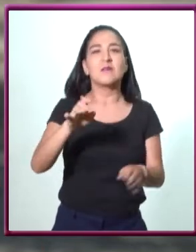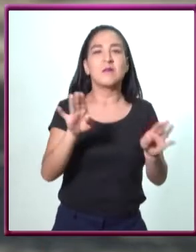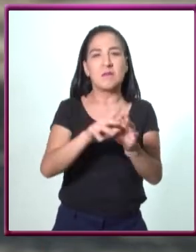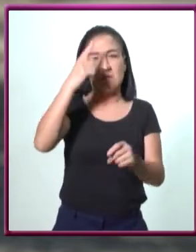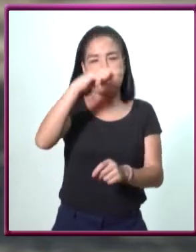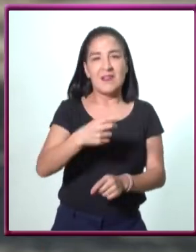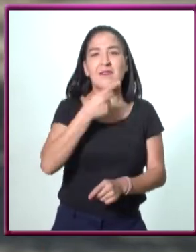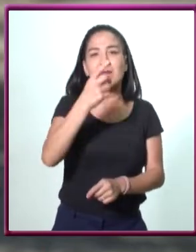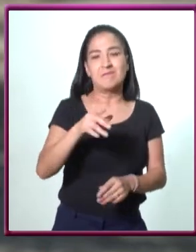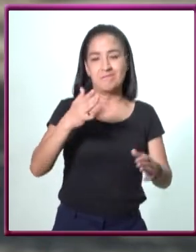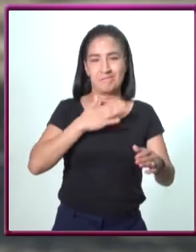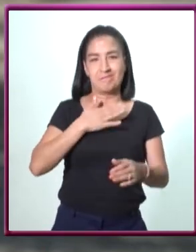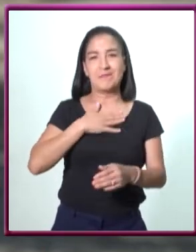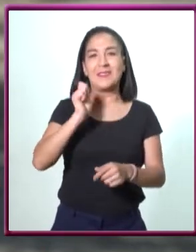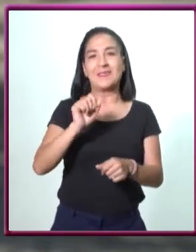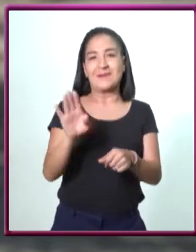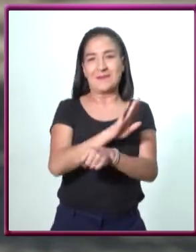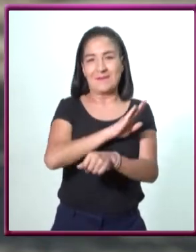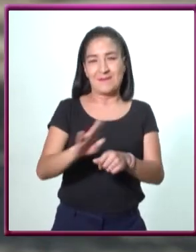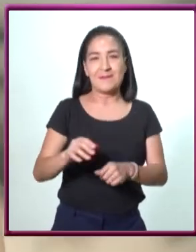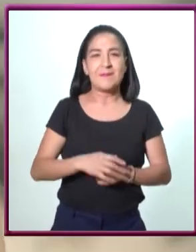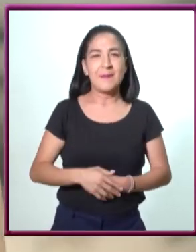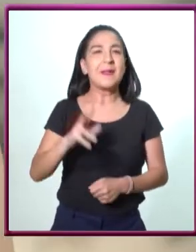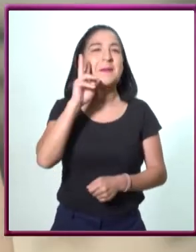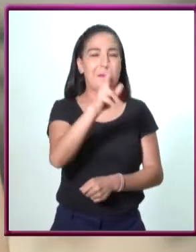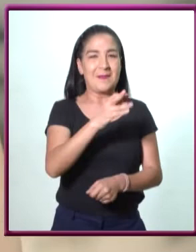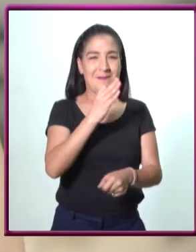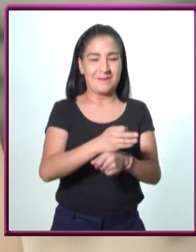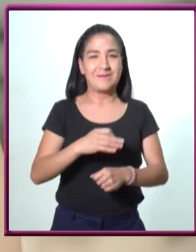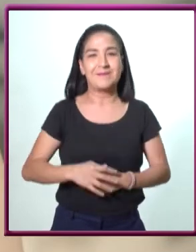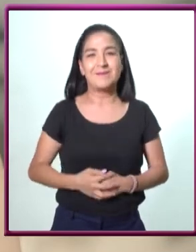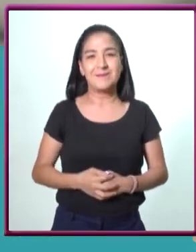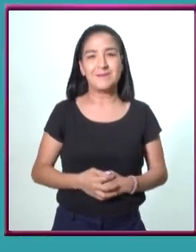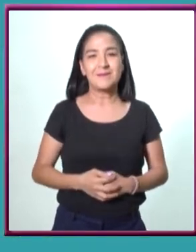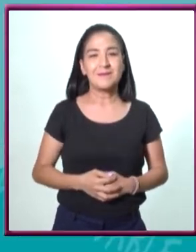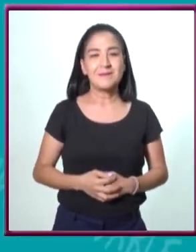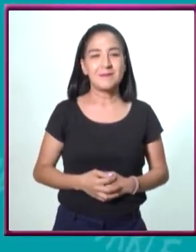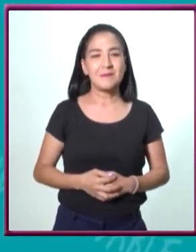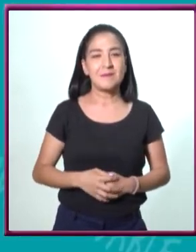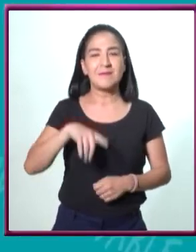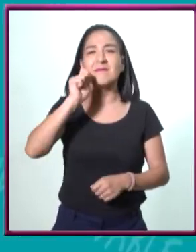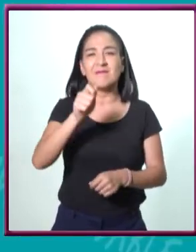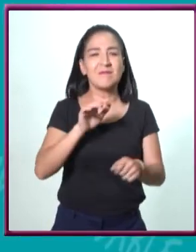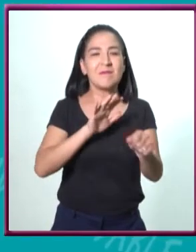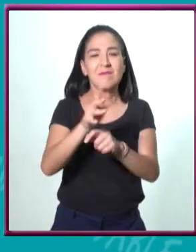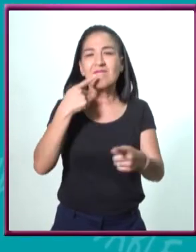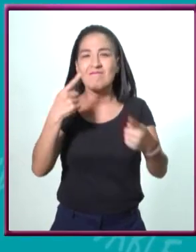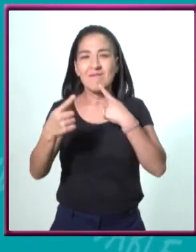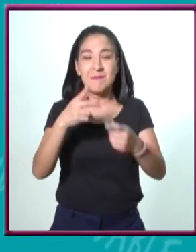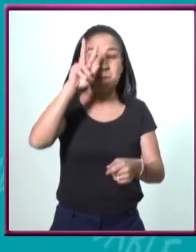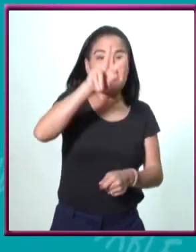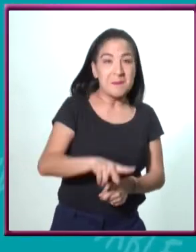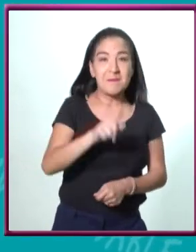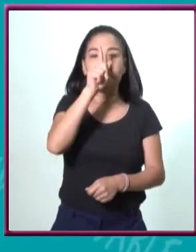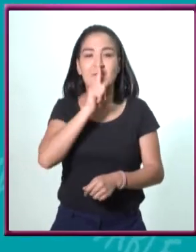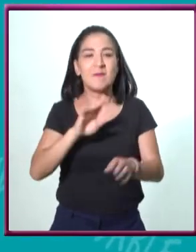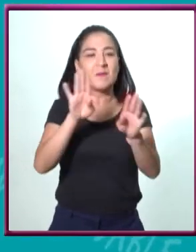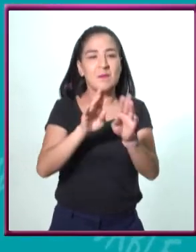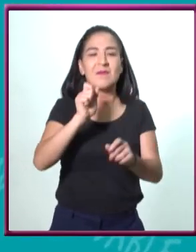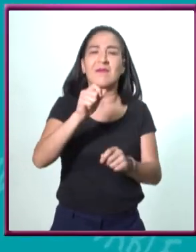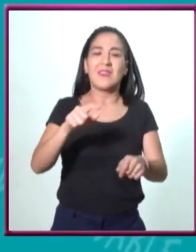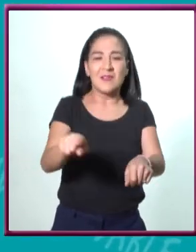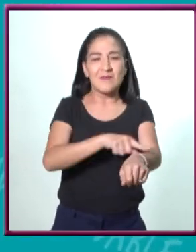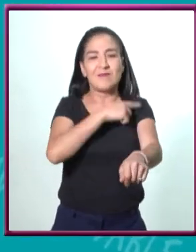las que se dicen para beneficio propio. Veamos la siguiente cápsula. Los dilemas entre la verdad y la mentira se han